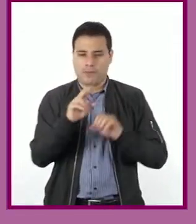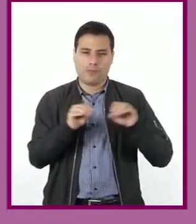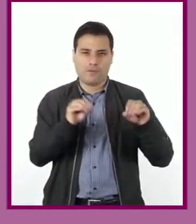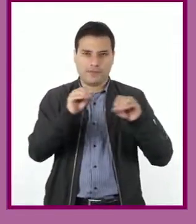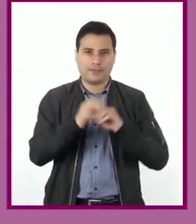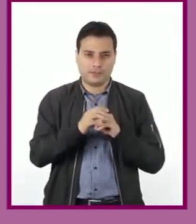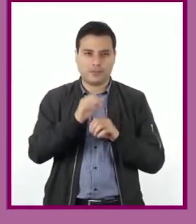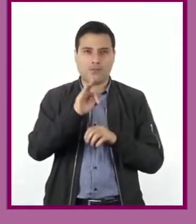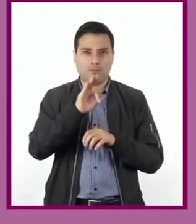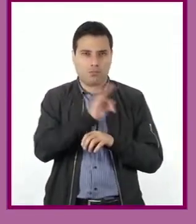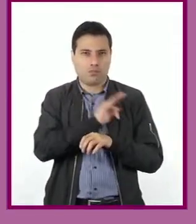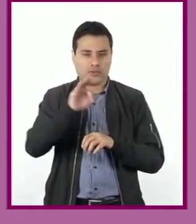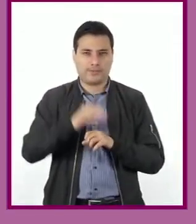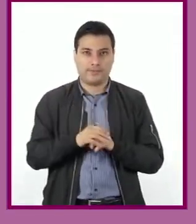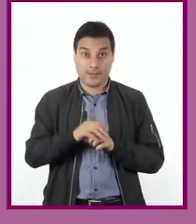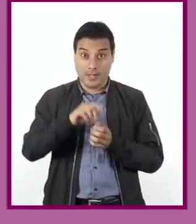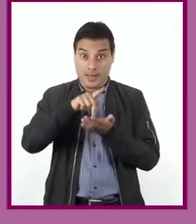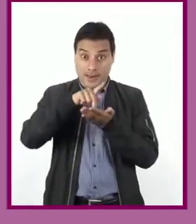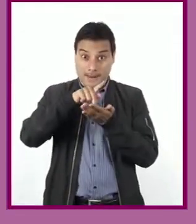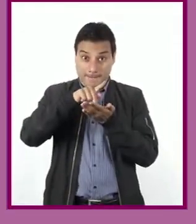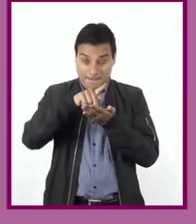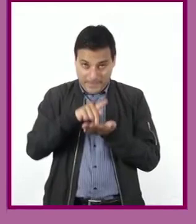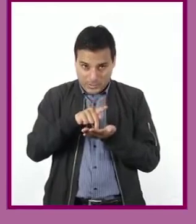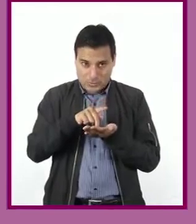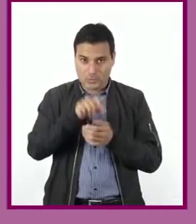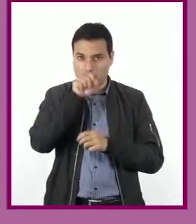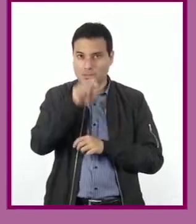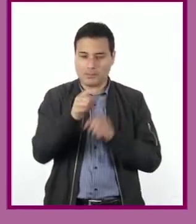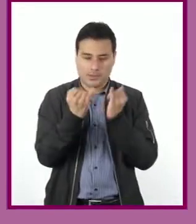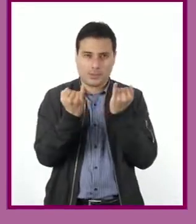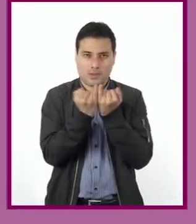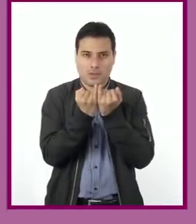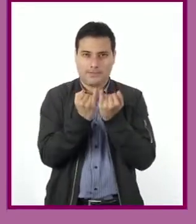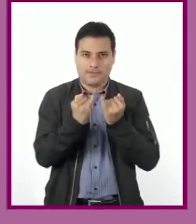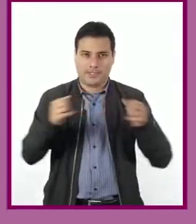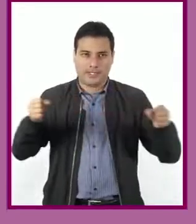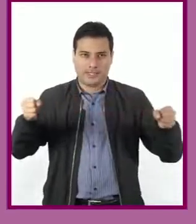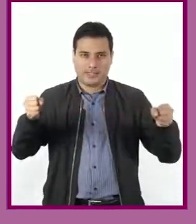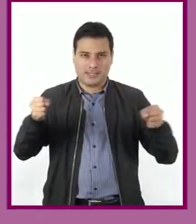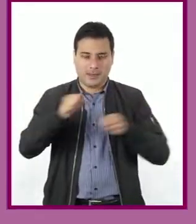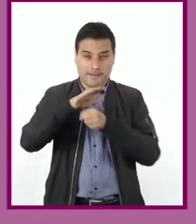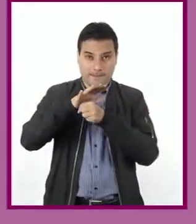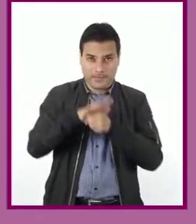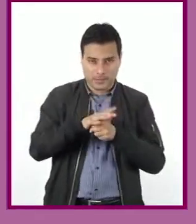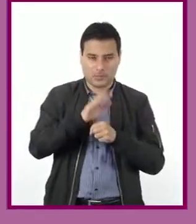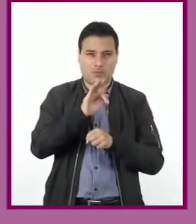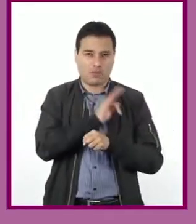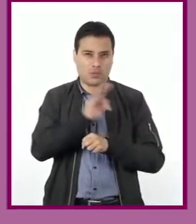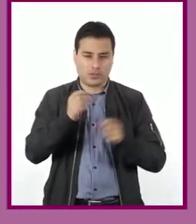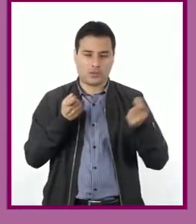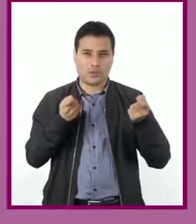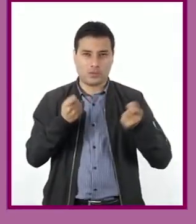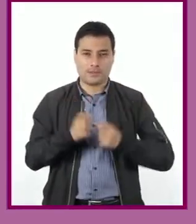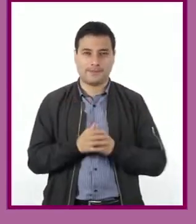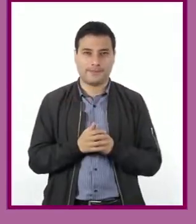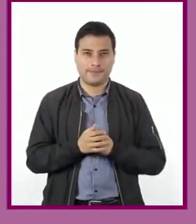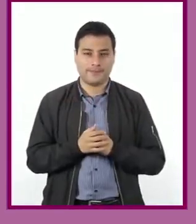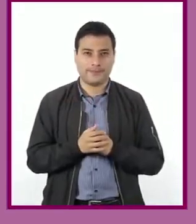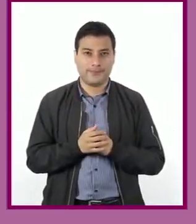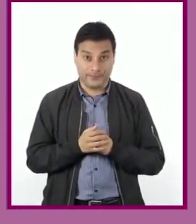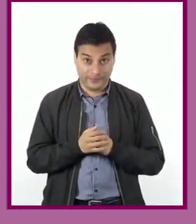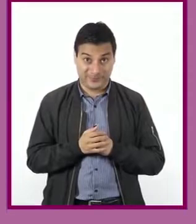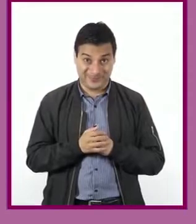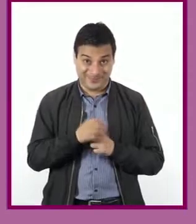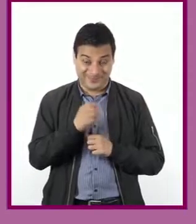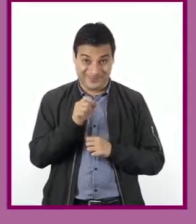contrarrestando la fuerza de su propio peso y la tensión de las cuerdas que sostienen las argollas. En efecto, en un